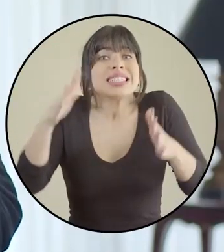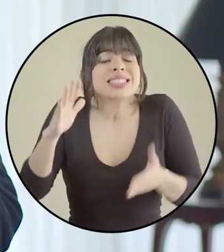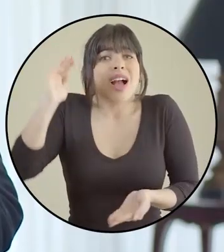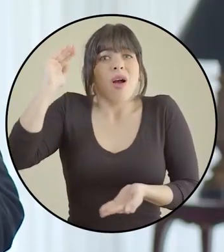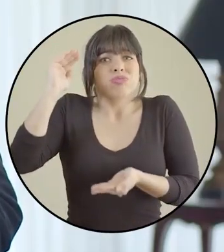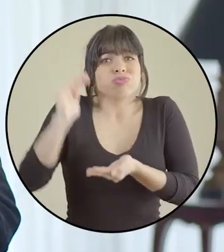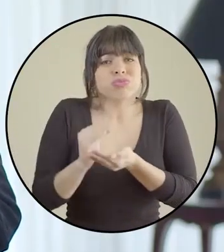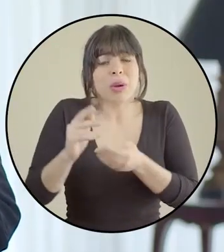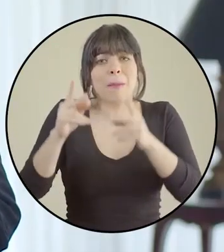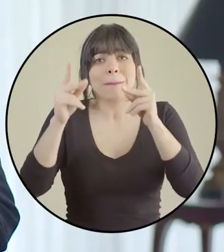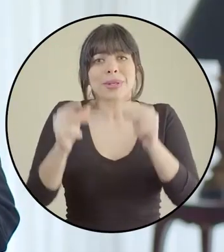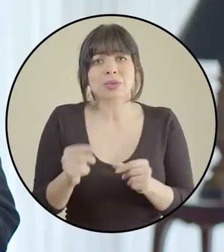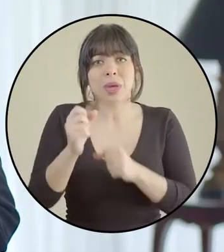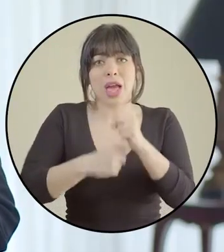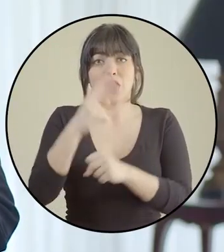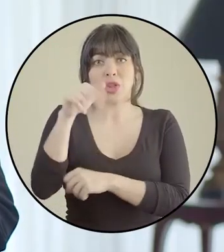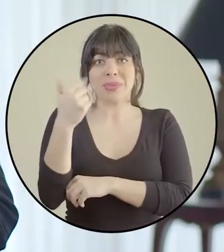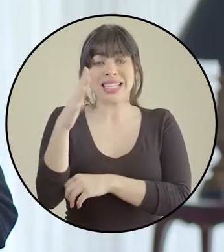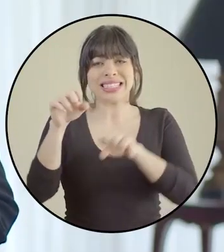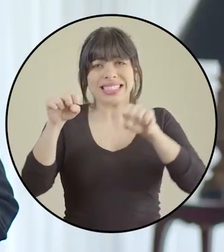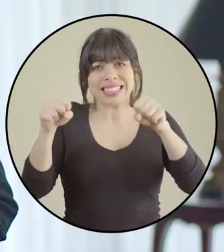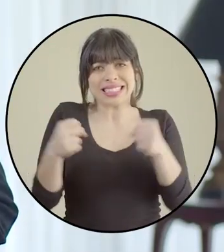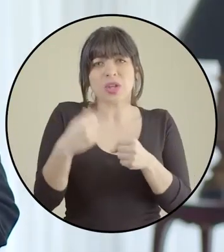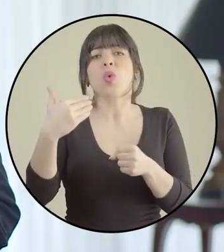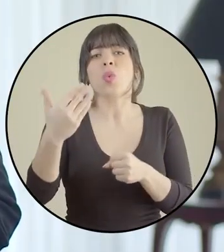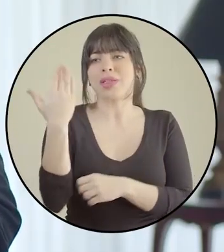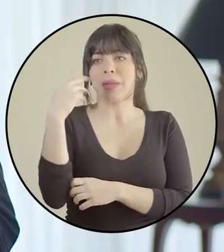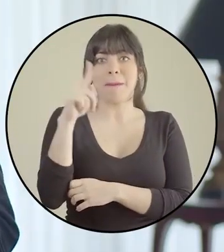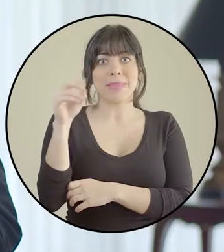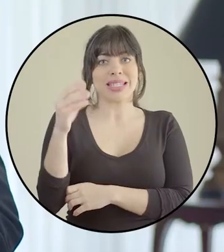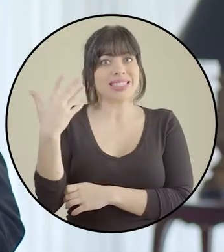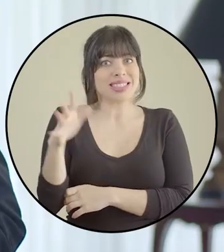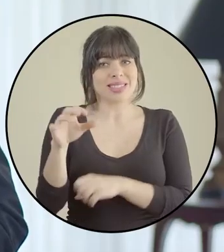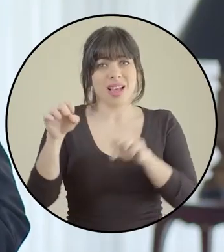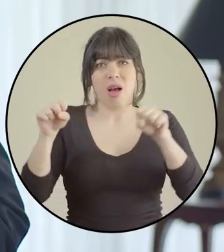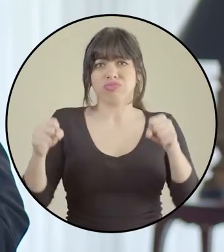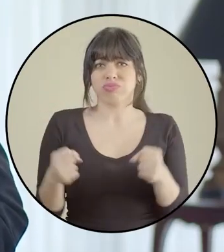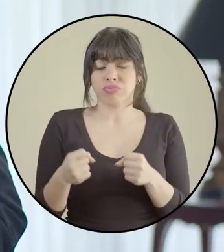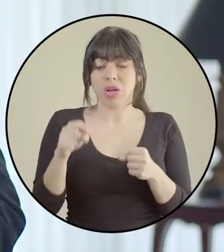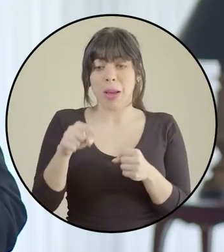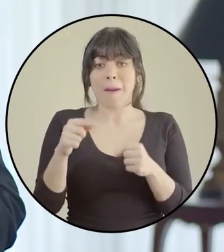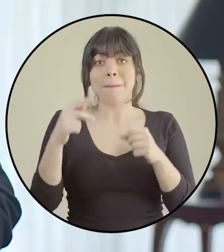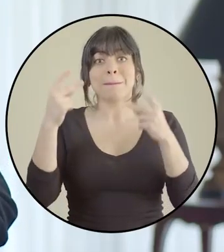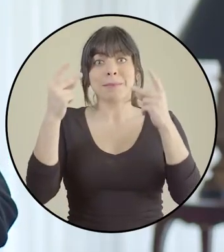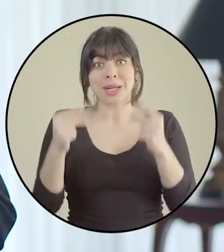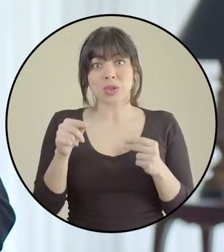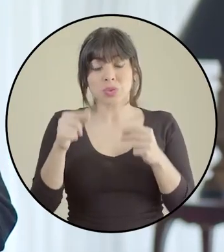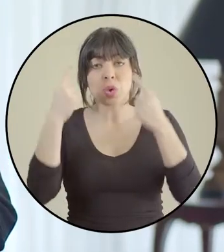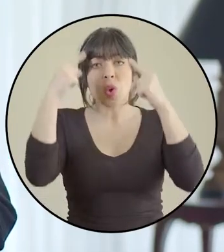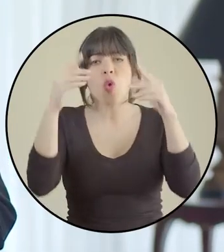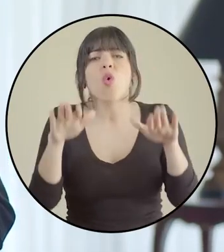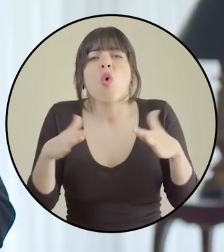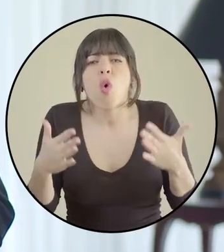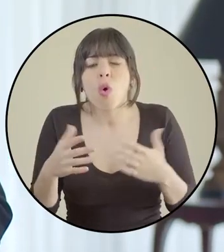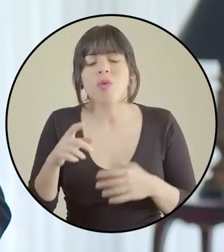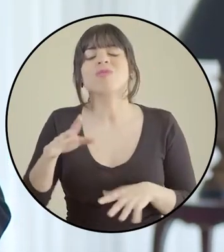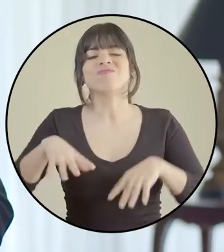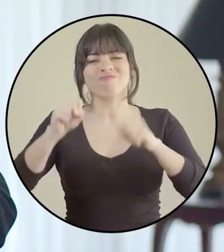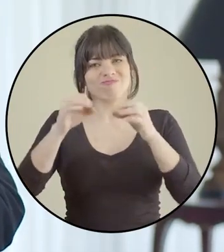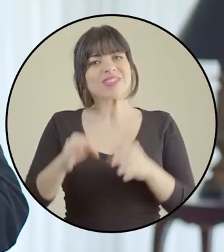ya había recortado de manera significativa el presupuesto del 2015, el pasado mes de marzo. Para lograr este presupuesto austero,